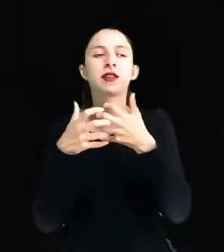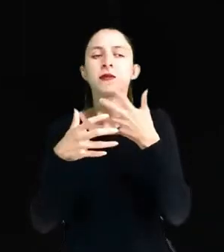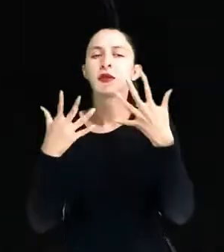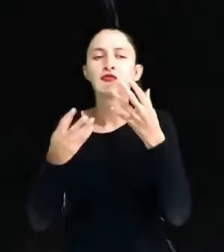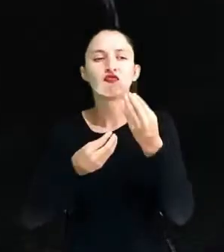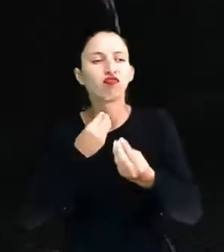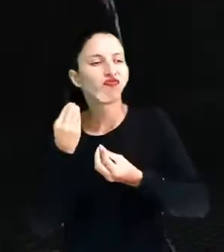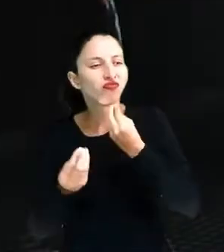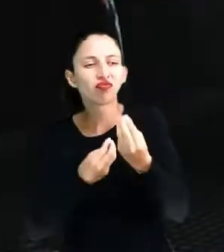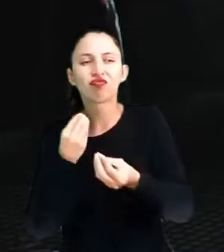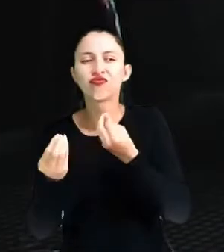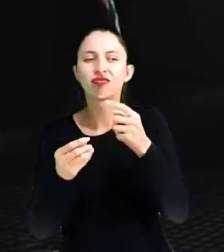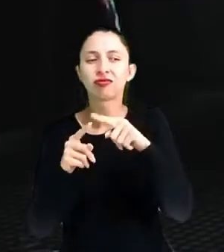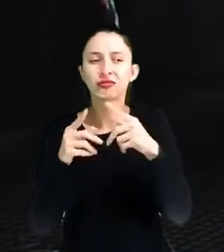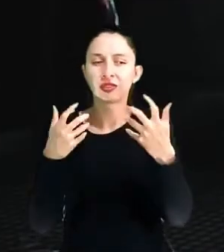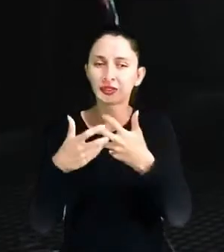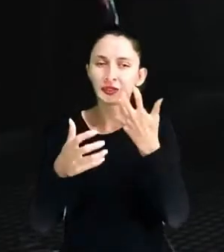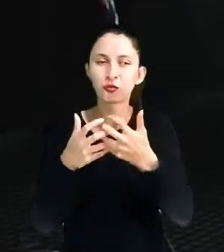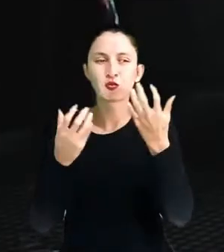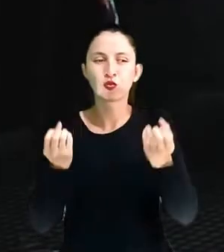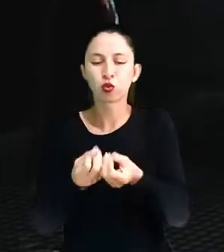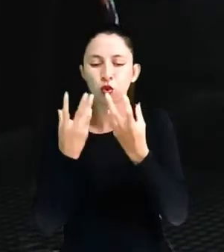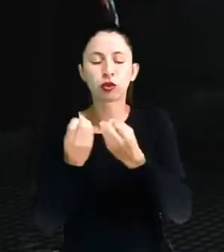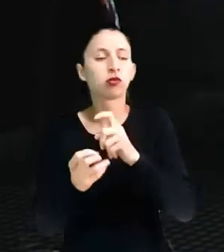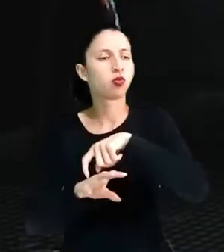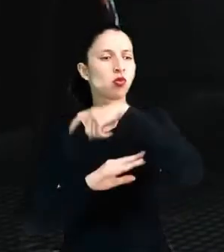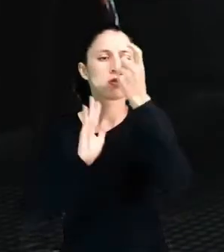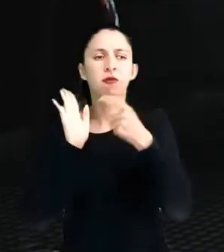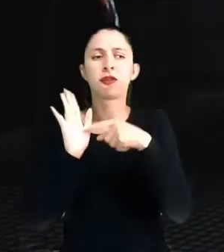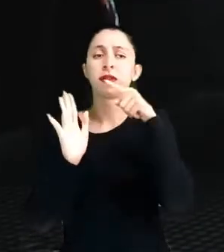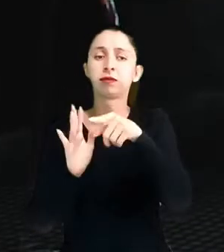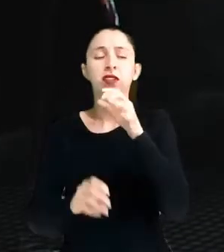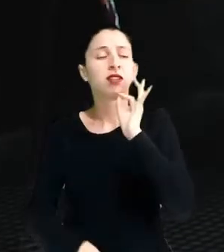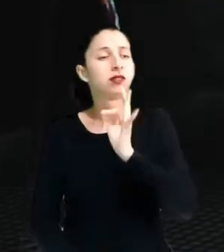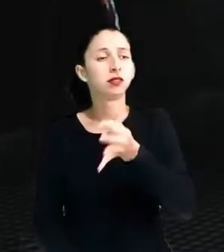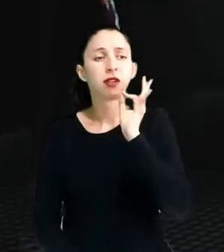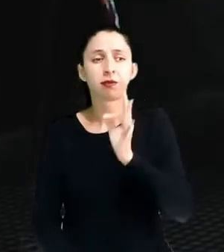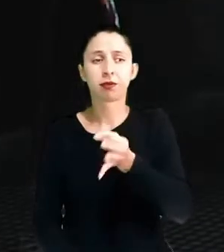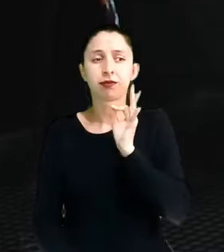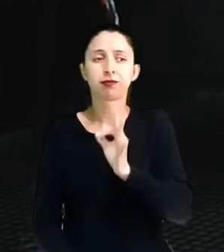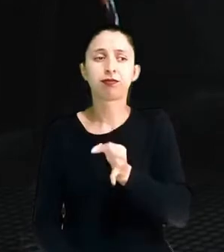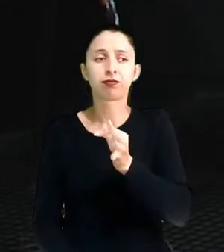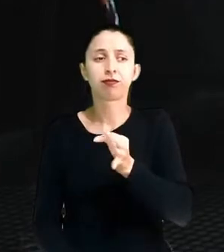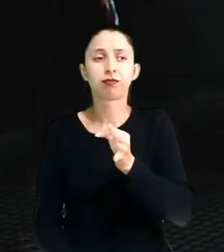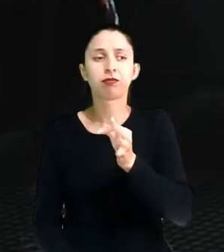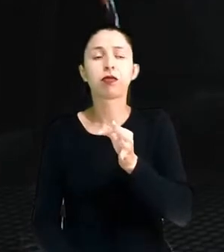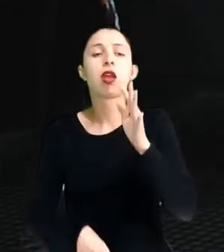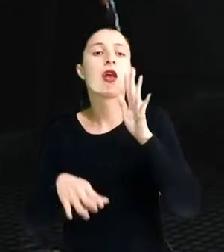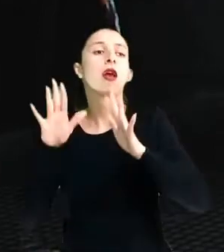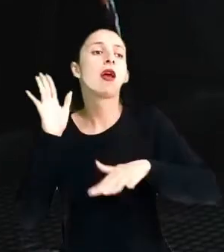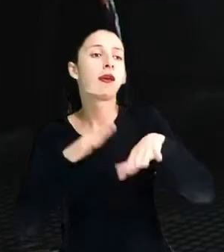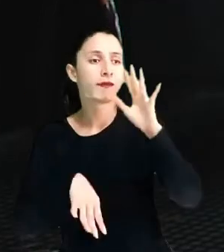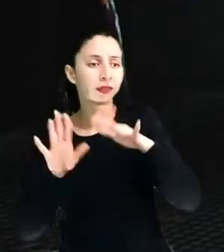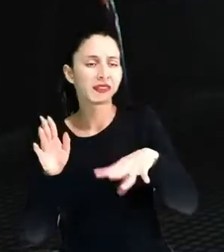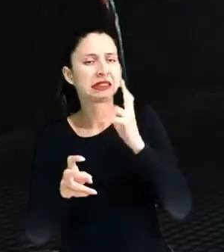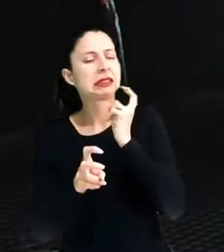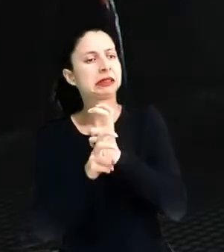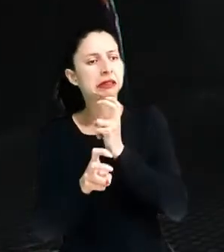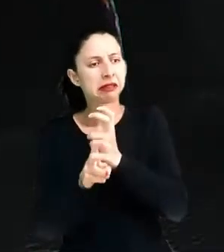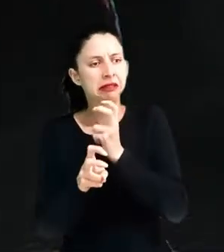hacer sistemas de producción integrales, siempre es algo que se dificulta mucho en la